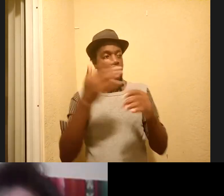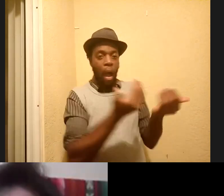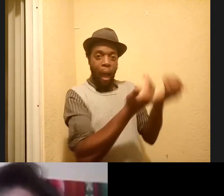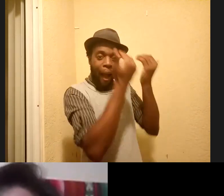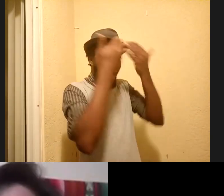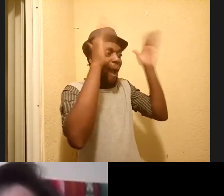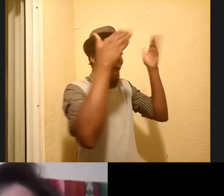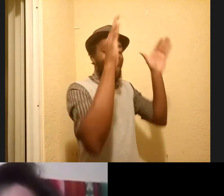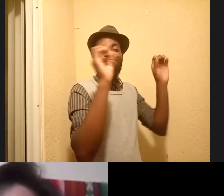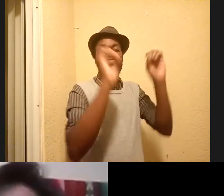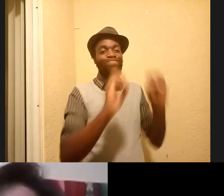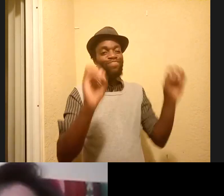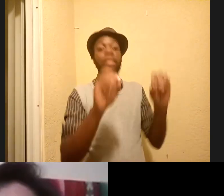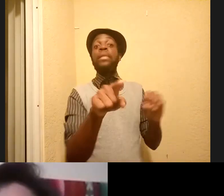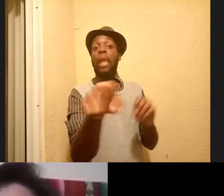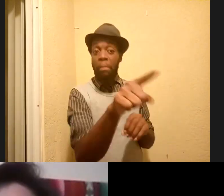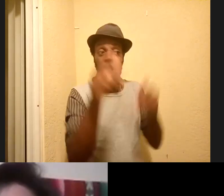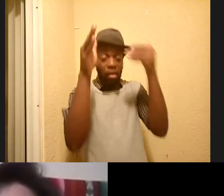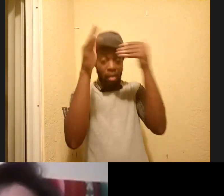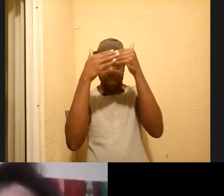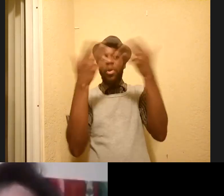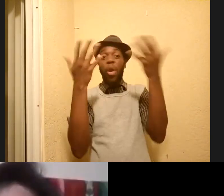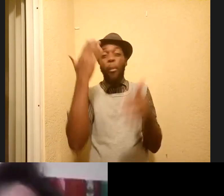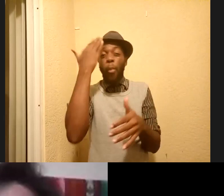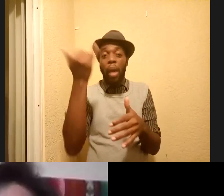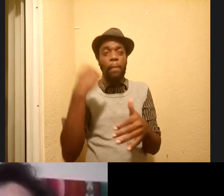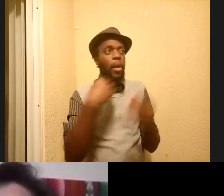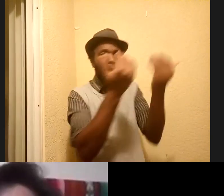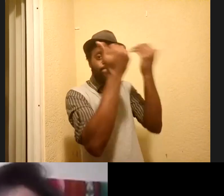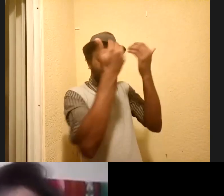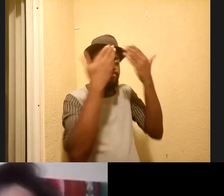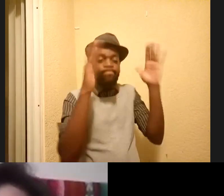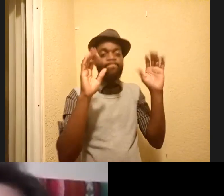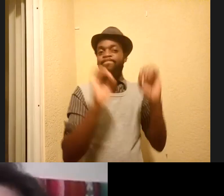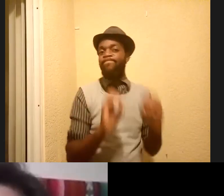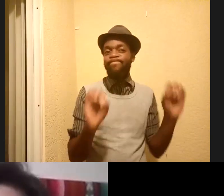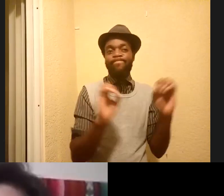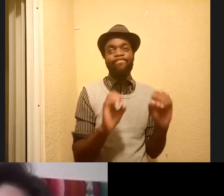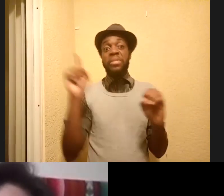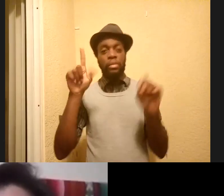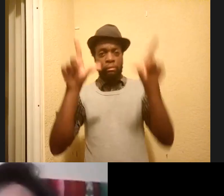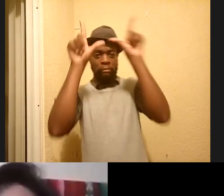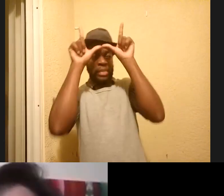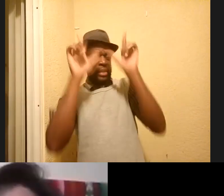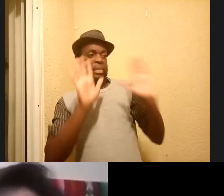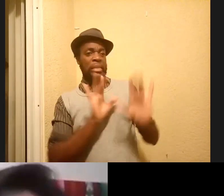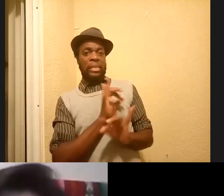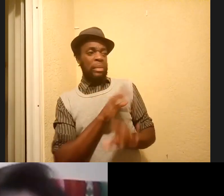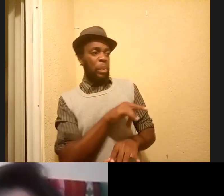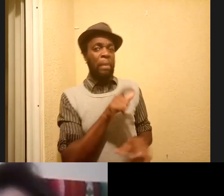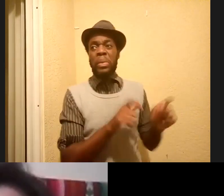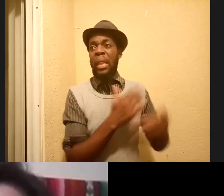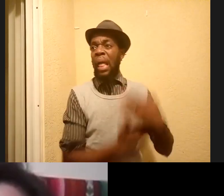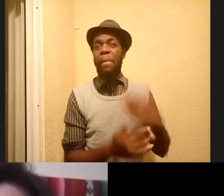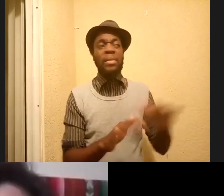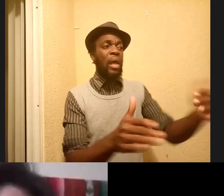derechos, así como también de la existencia de los prejuicios, mitos, estereotipos sobre nosotras